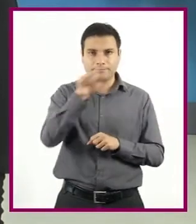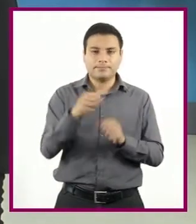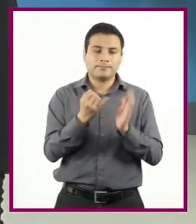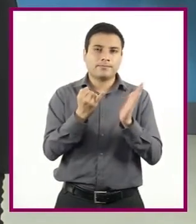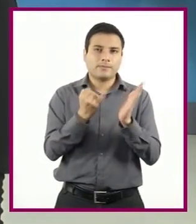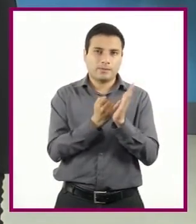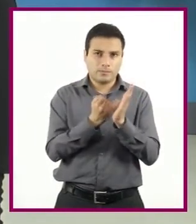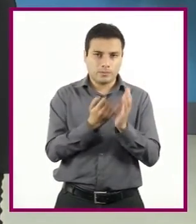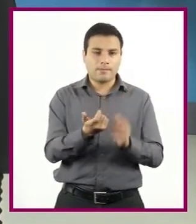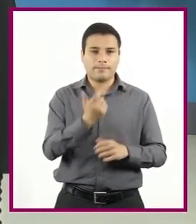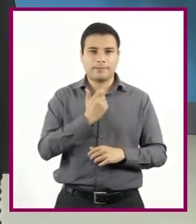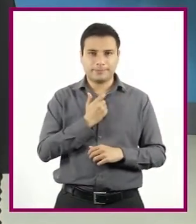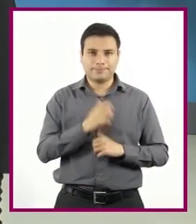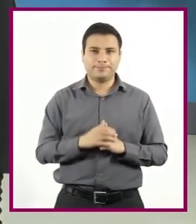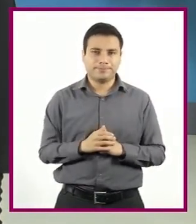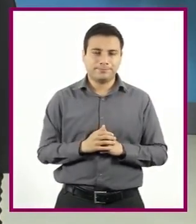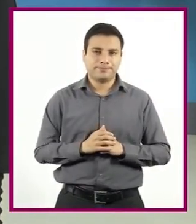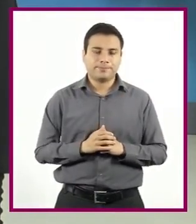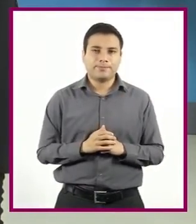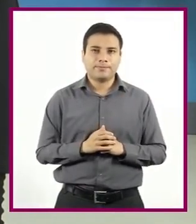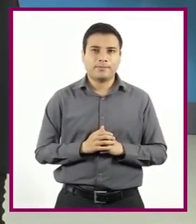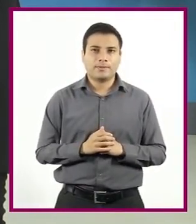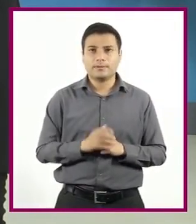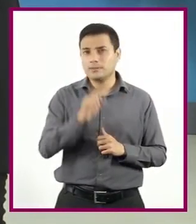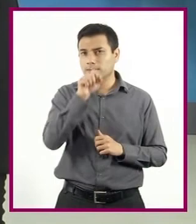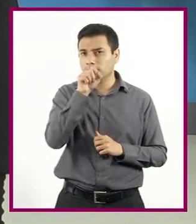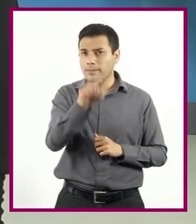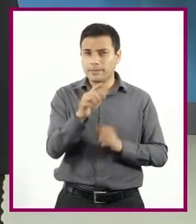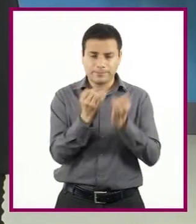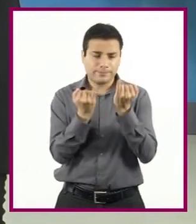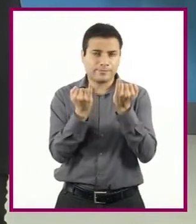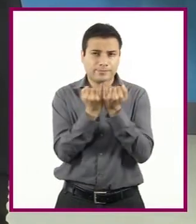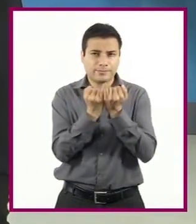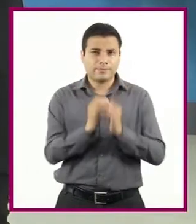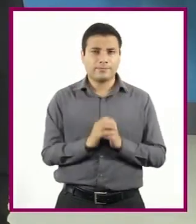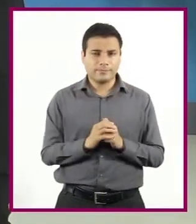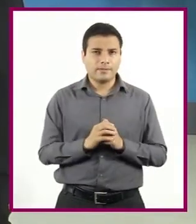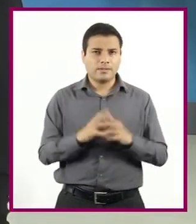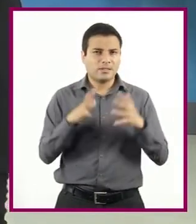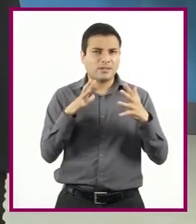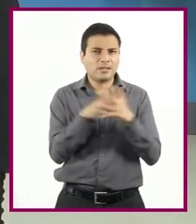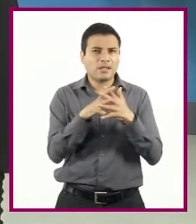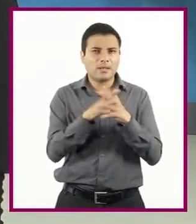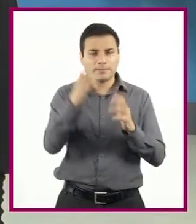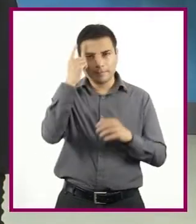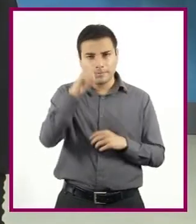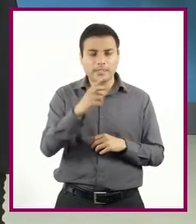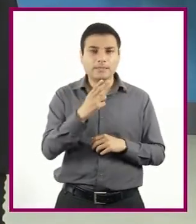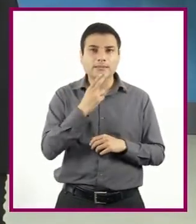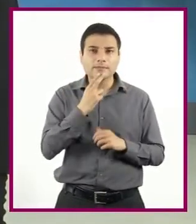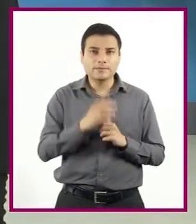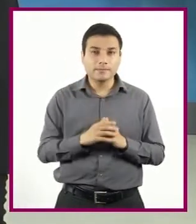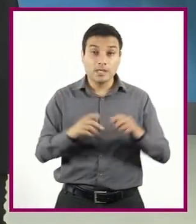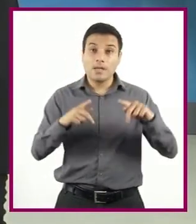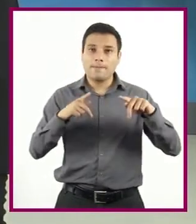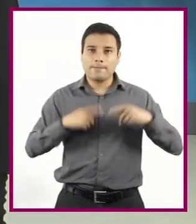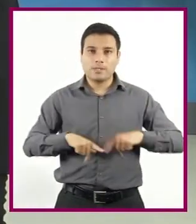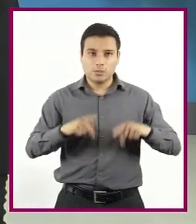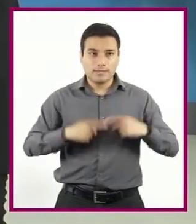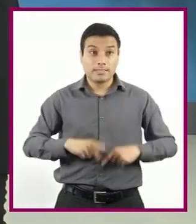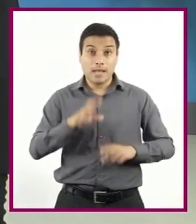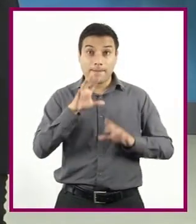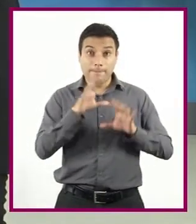miembros de la Xcan Tlahtoloyan, sino que tenían una función más importante, la consecución de prisioneros